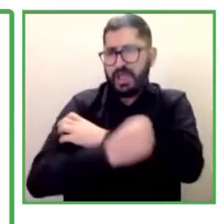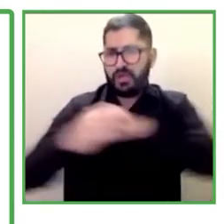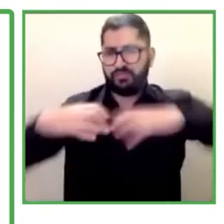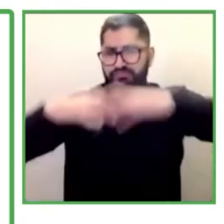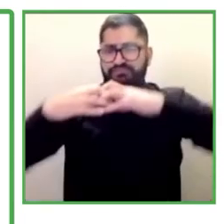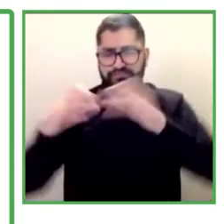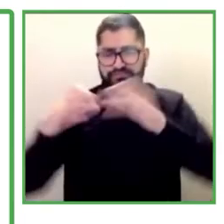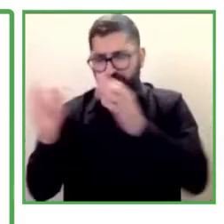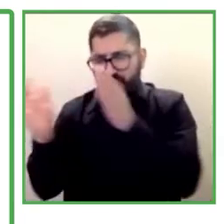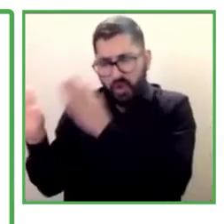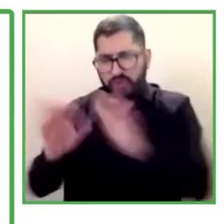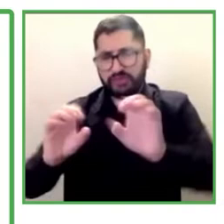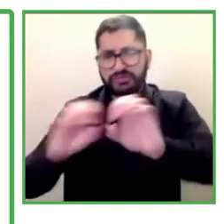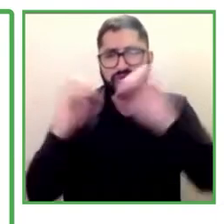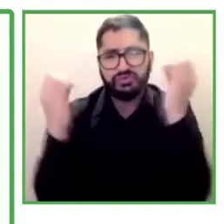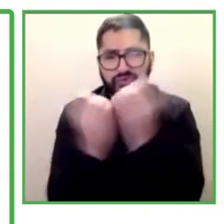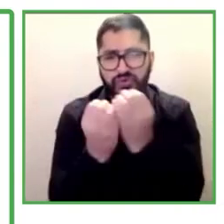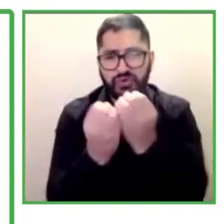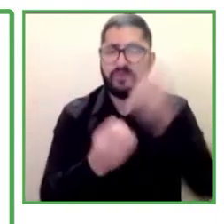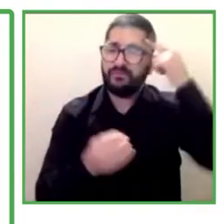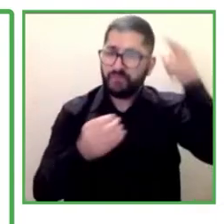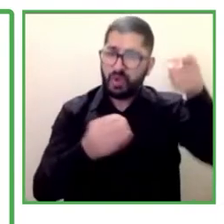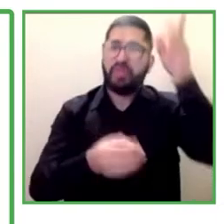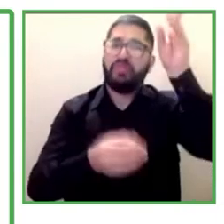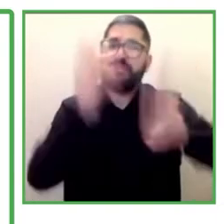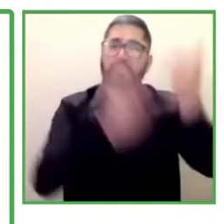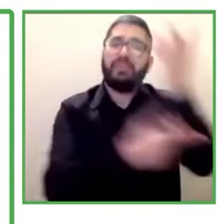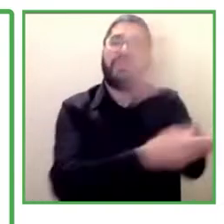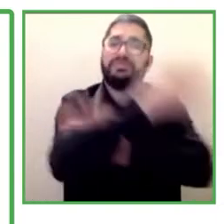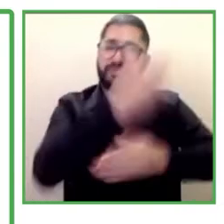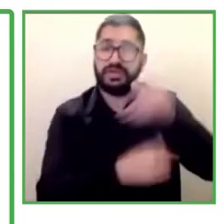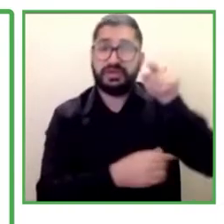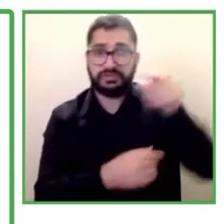discapacidad para que con ese conocimiento técnico ellos